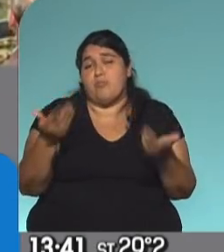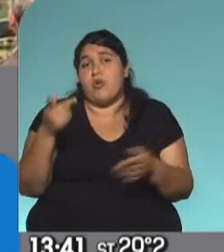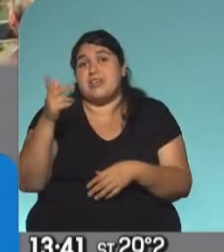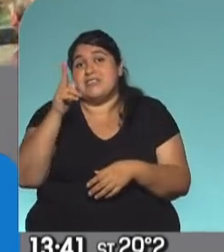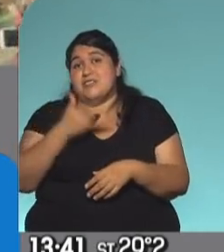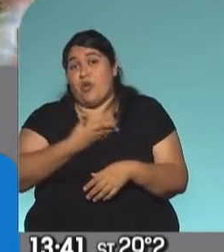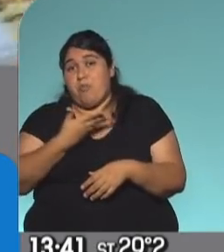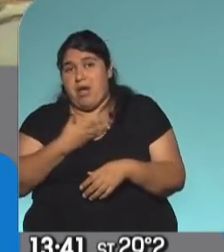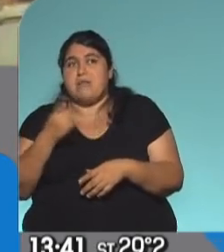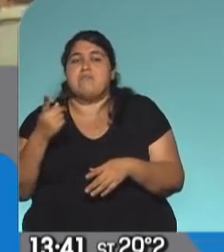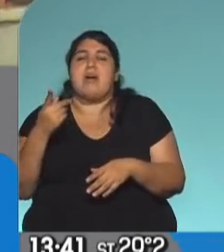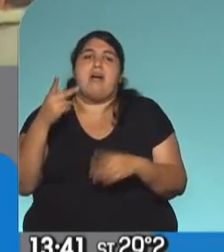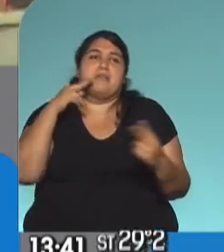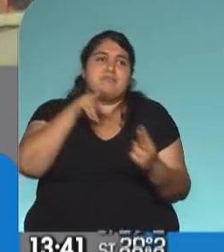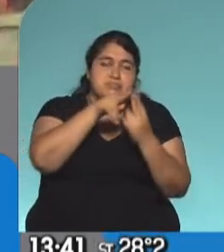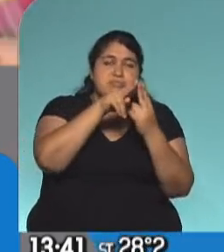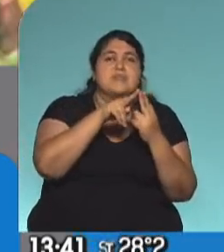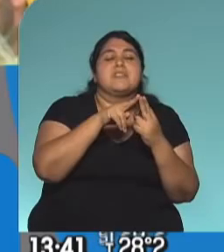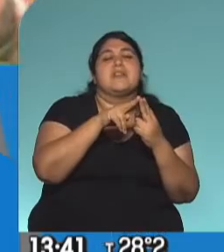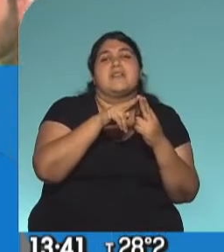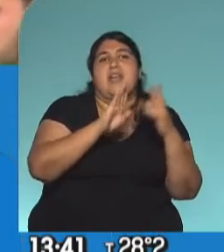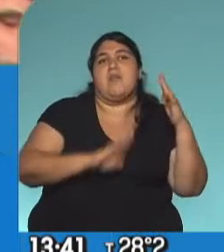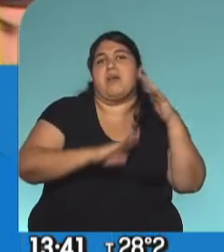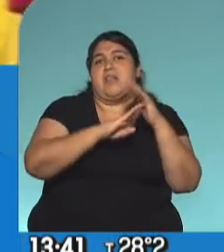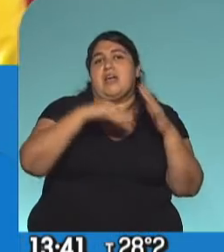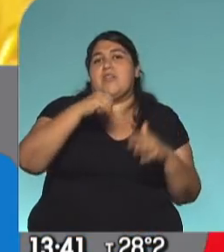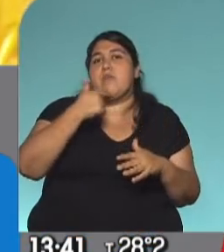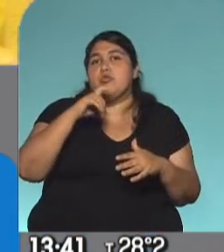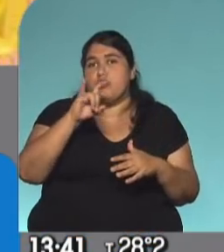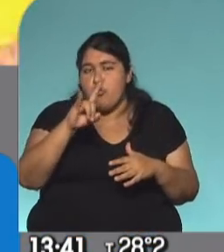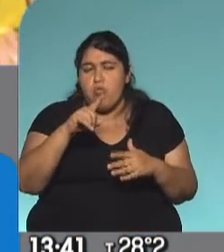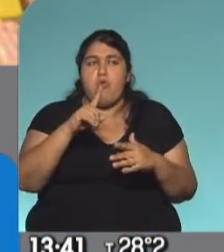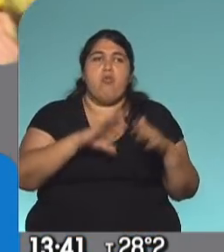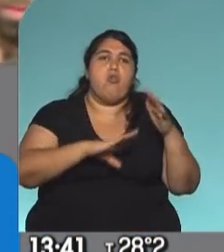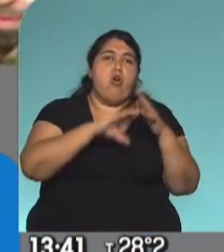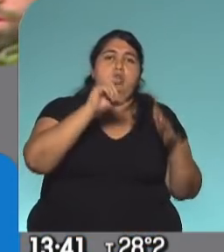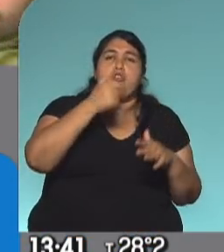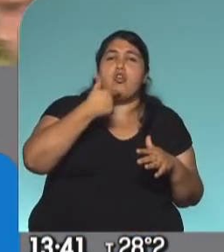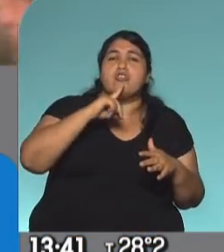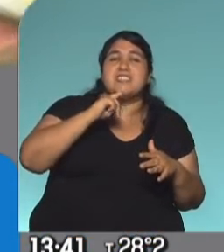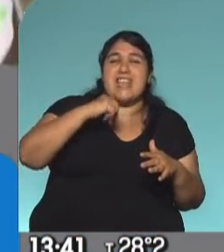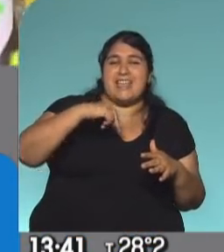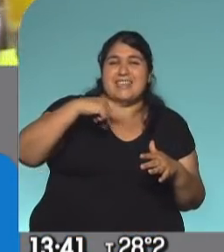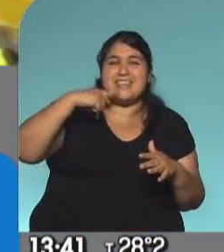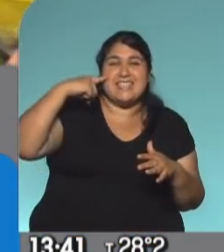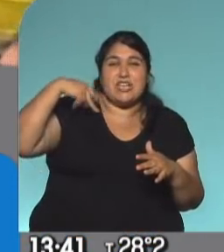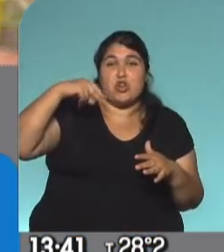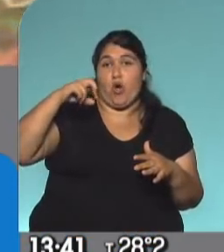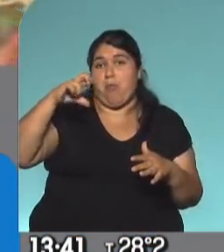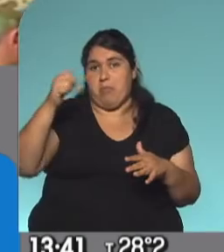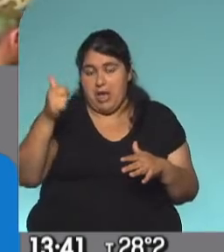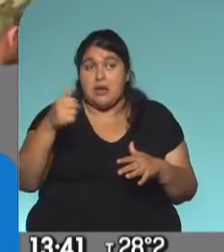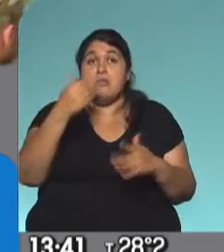de Constantinopla, con el patriarca de Moscú. ¿Por qué? Porque ahí estamos en ese mundo en el cual esas